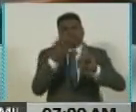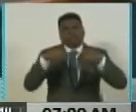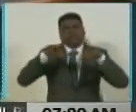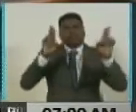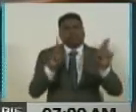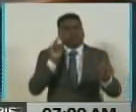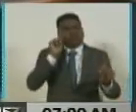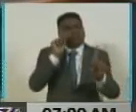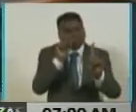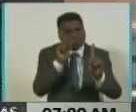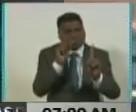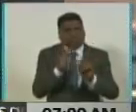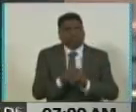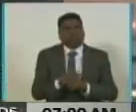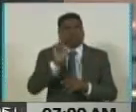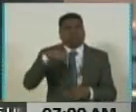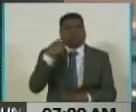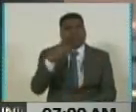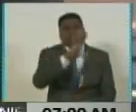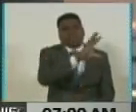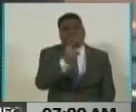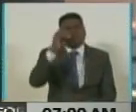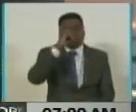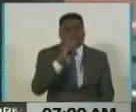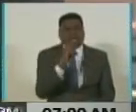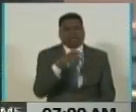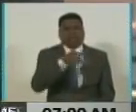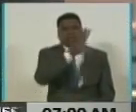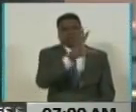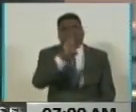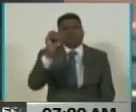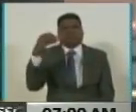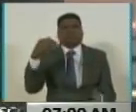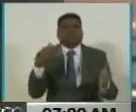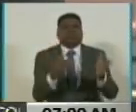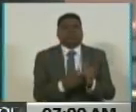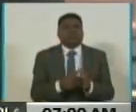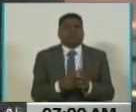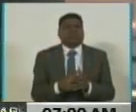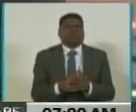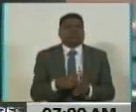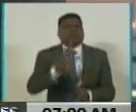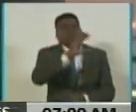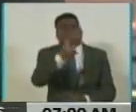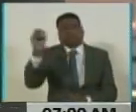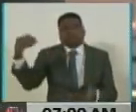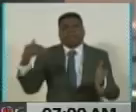de llegada, después de 50 años de enfrentamiento armado que nos costó 300.000 muertos,